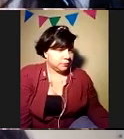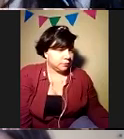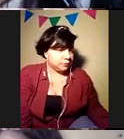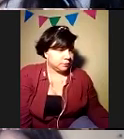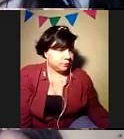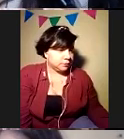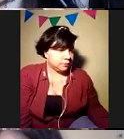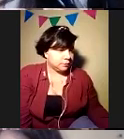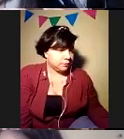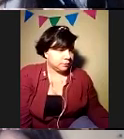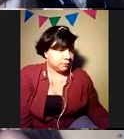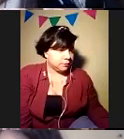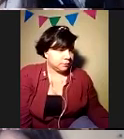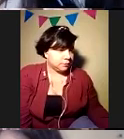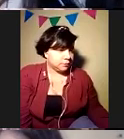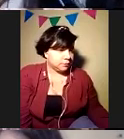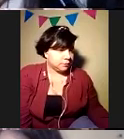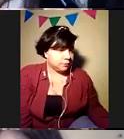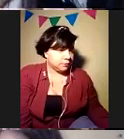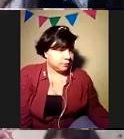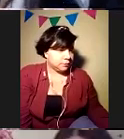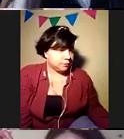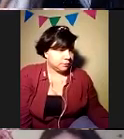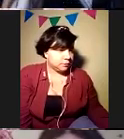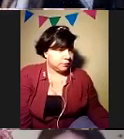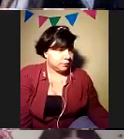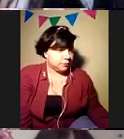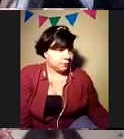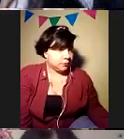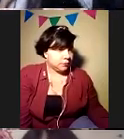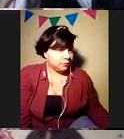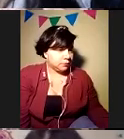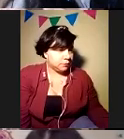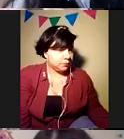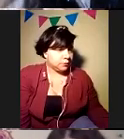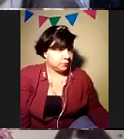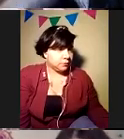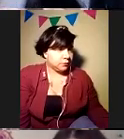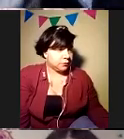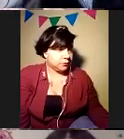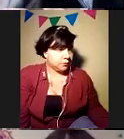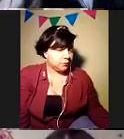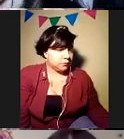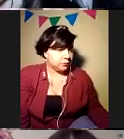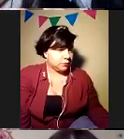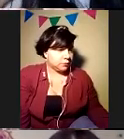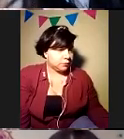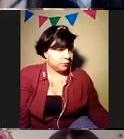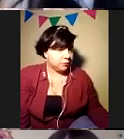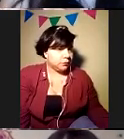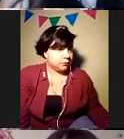través del Facebook Live de Biblioteca Vía Los Ángeles. Así que vamos a estar atentas a sus comentarios en ambas